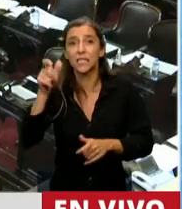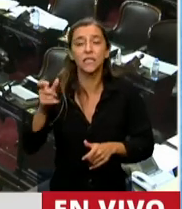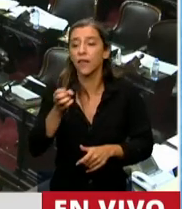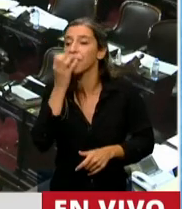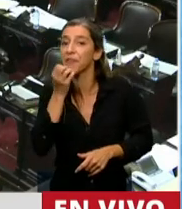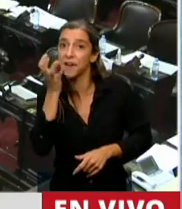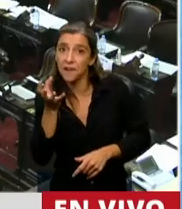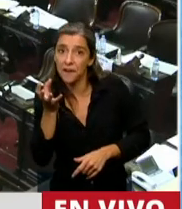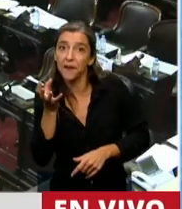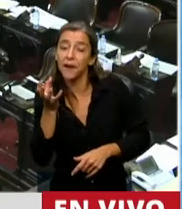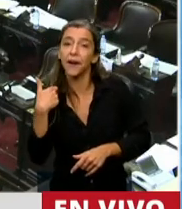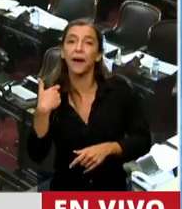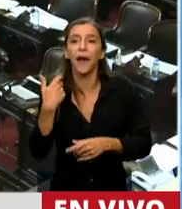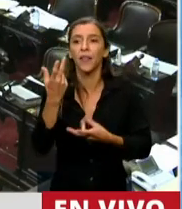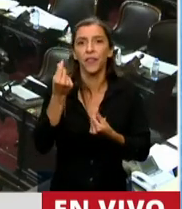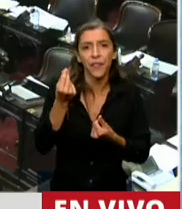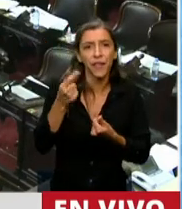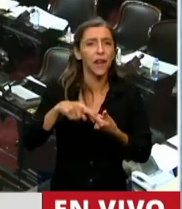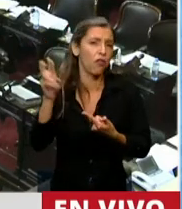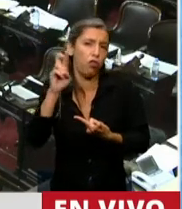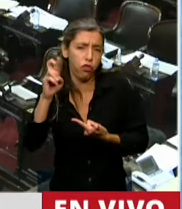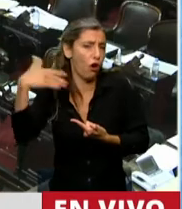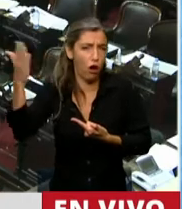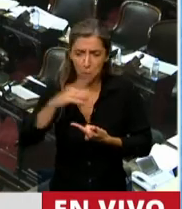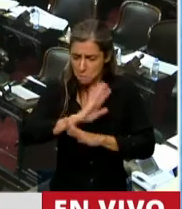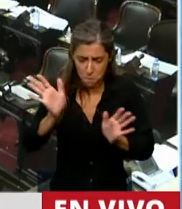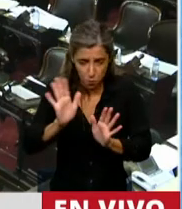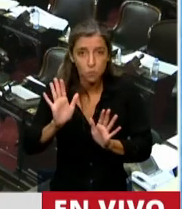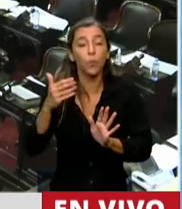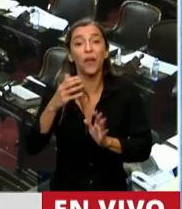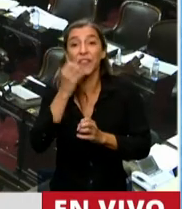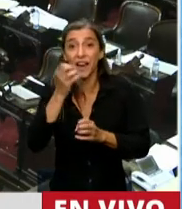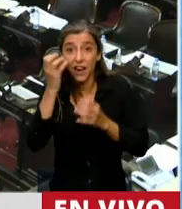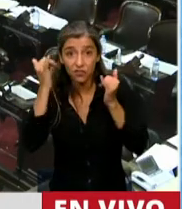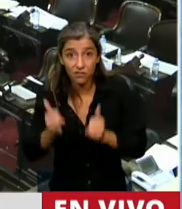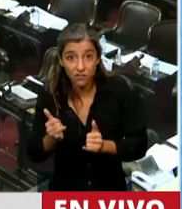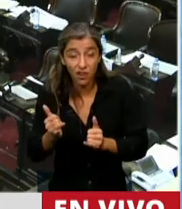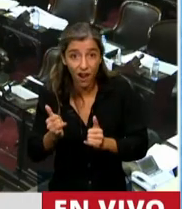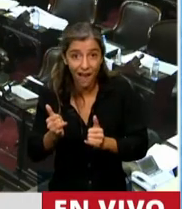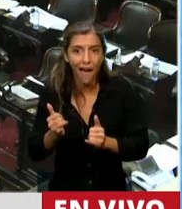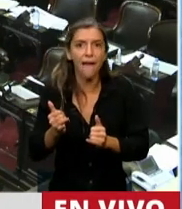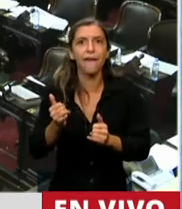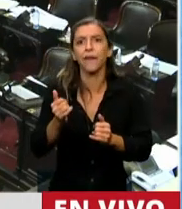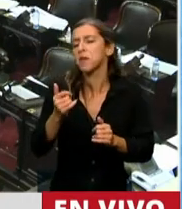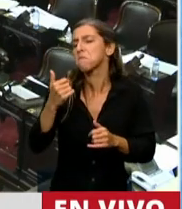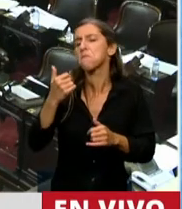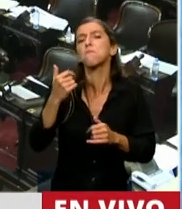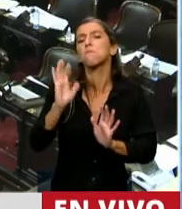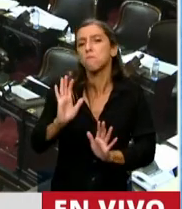no declarados, sean en moneda nacional o en moneda extranjera, lo tengan en el exterior o lo tengan en el